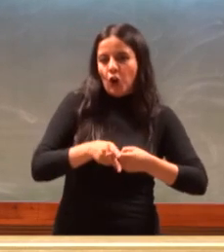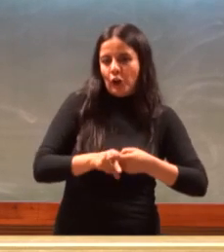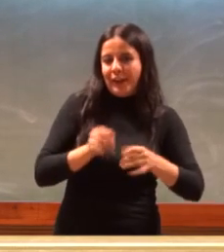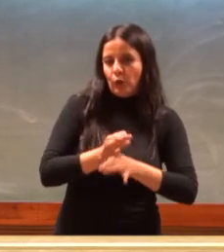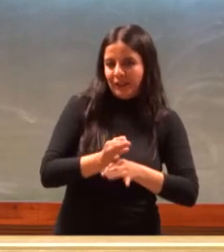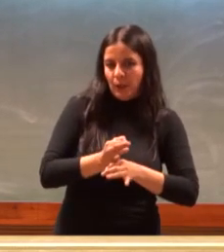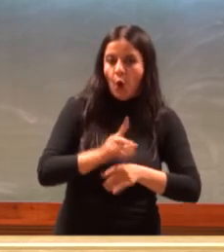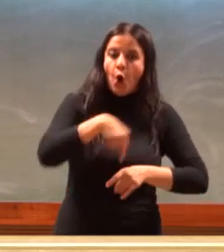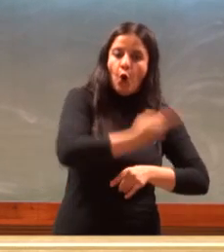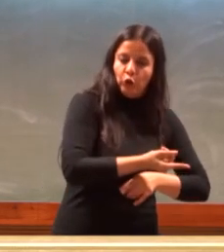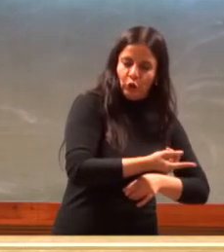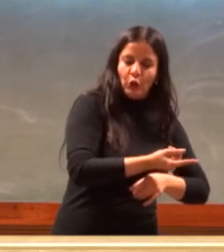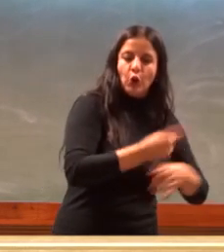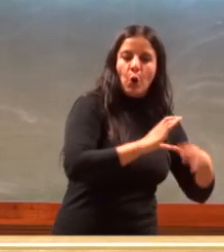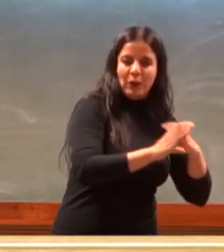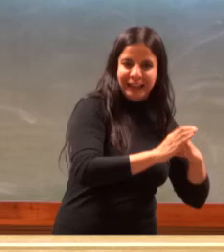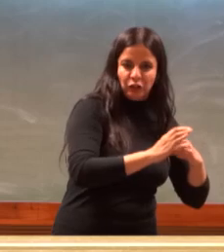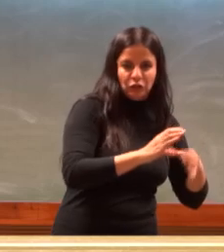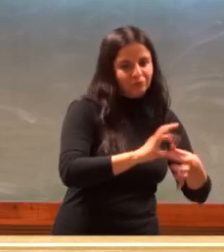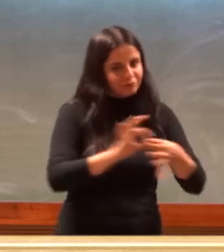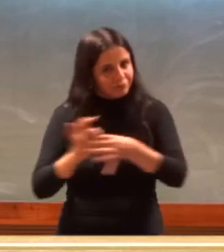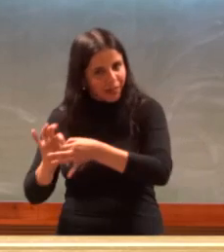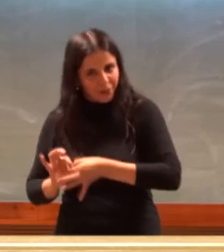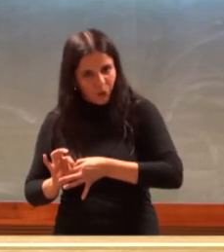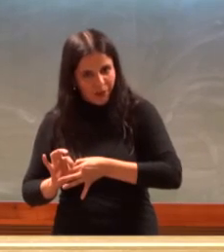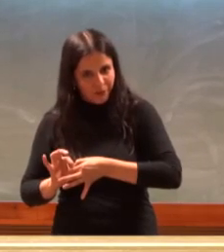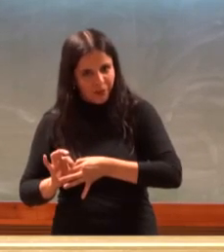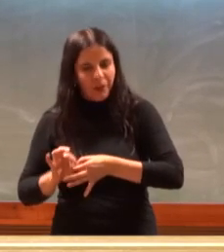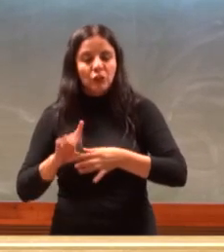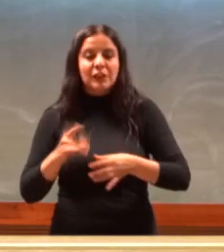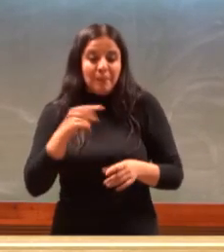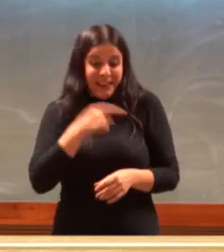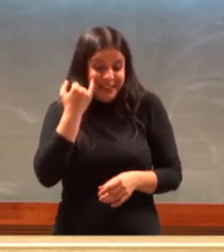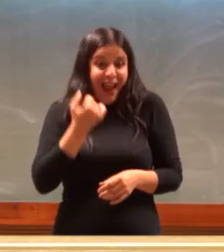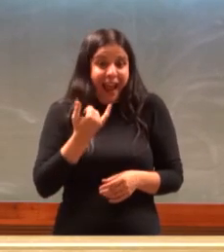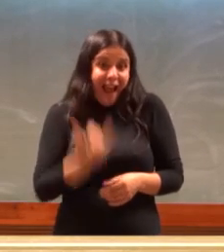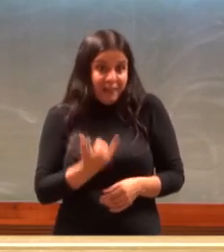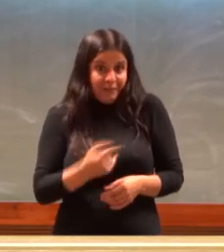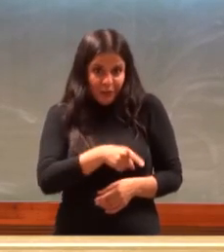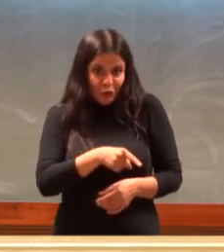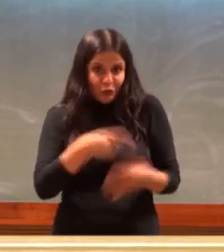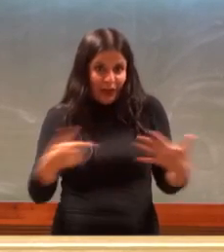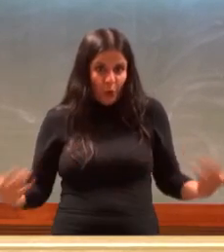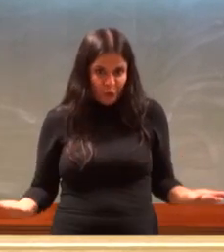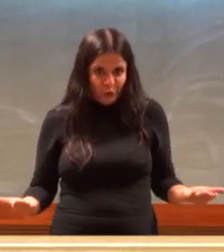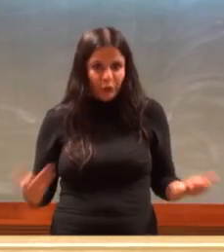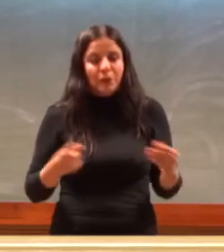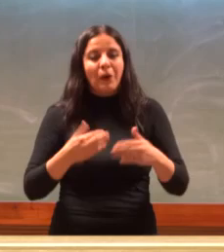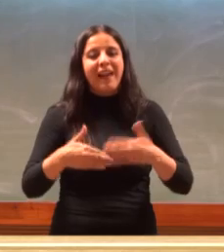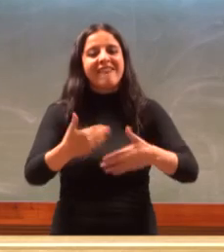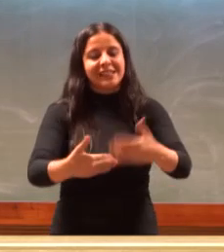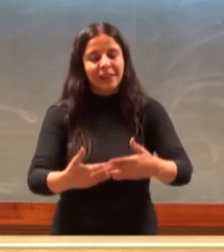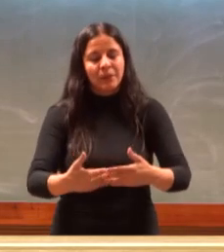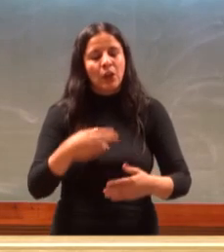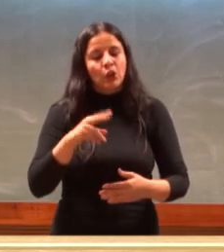trabajo del área de comunicación optimizando los recursos que ya existen en la facultad para avanzar fundamentalmente en dos